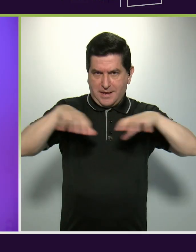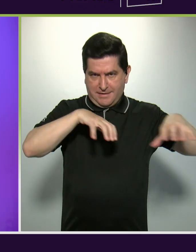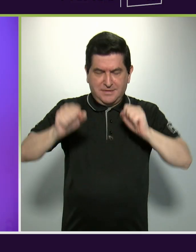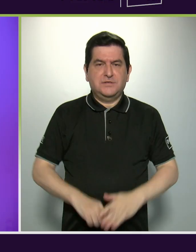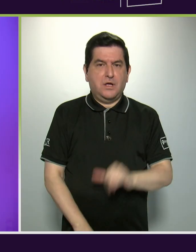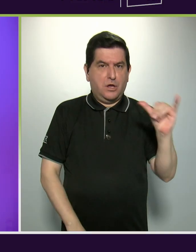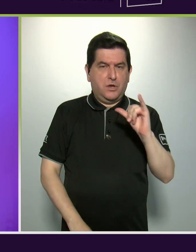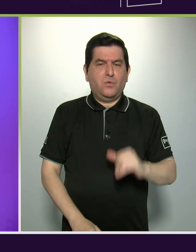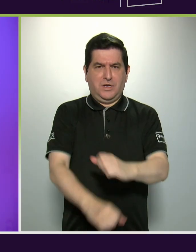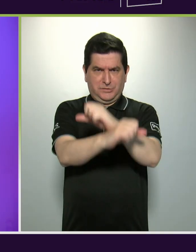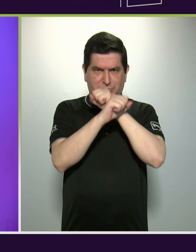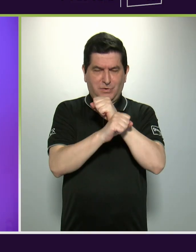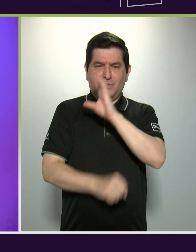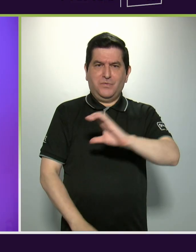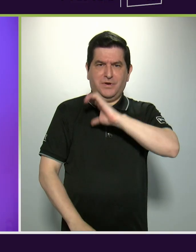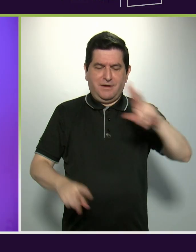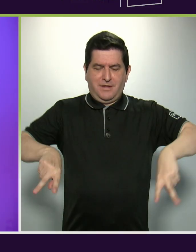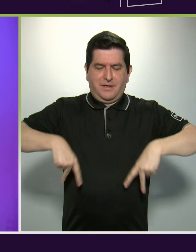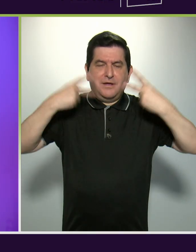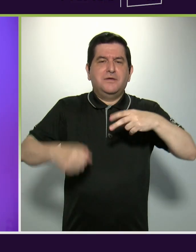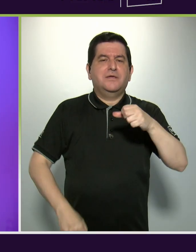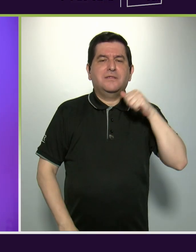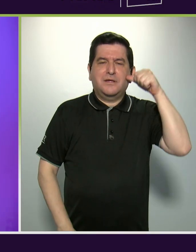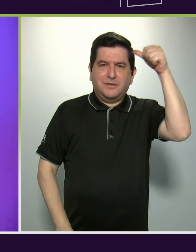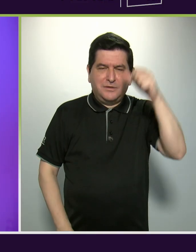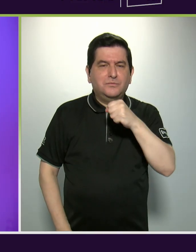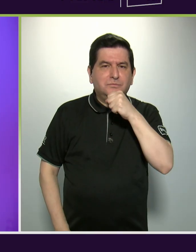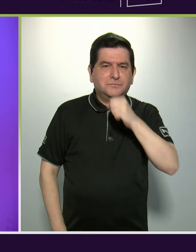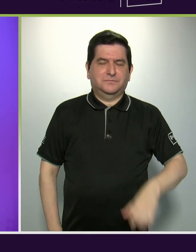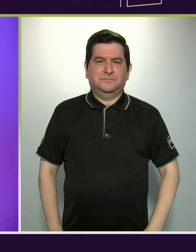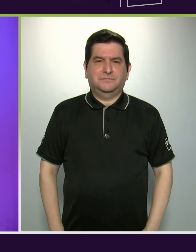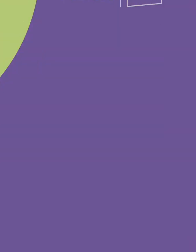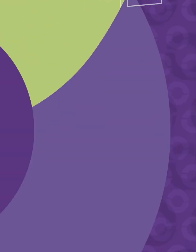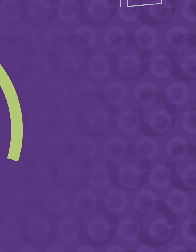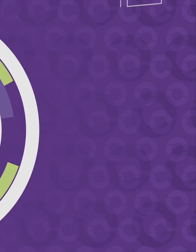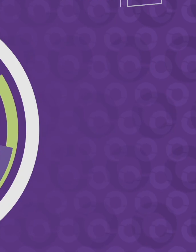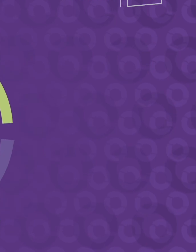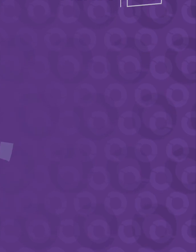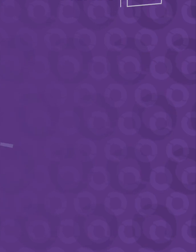así como garantizar la calidad de vida en la vejez.